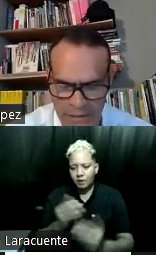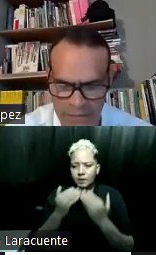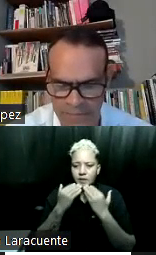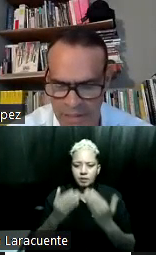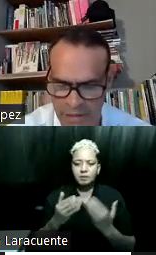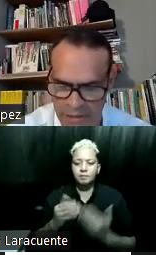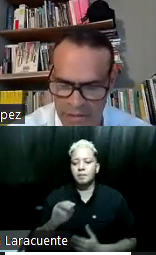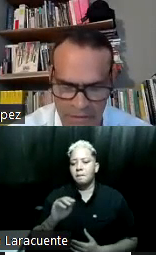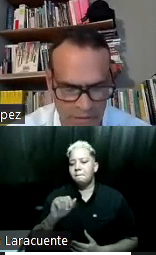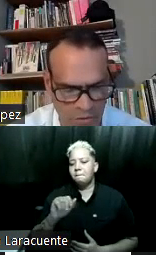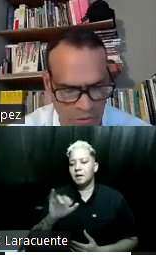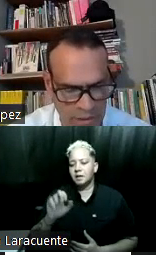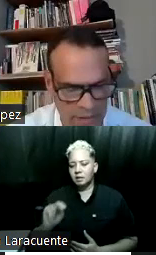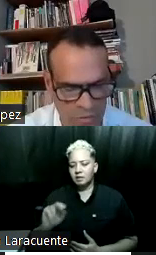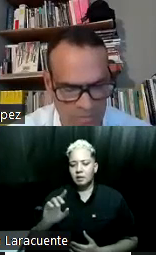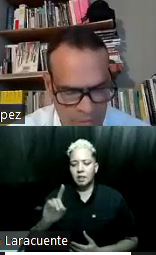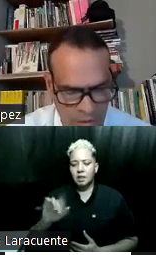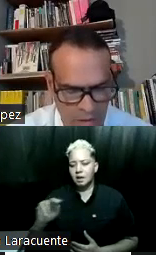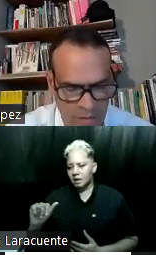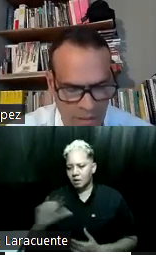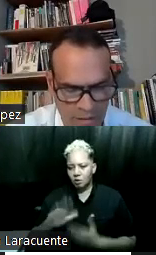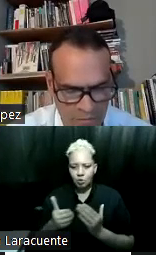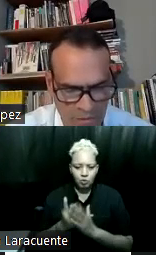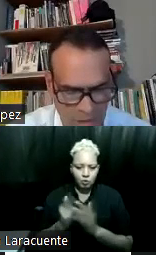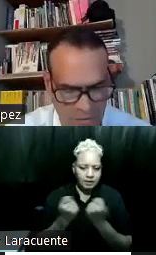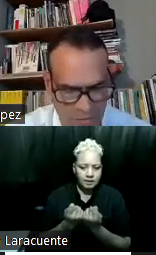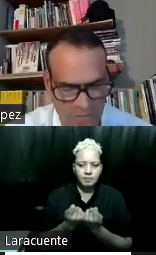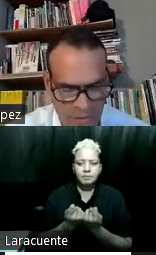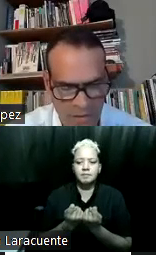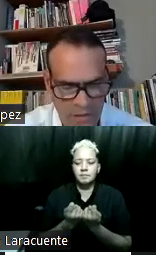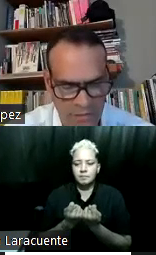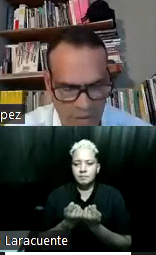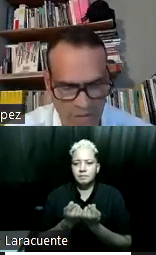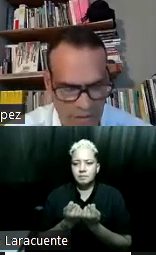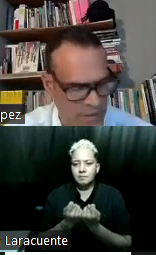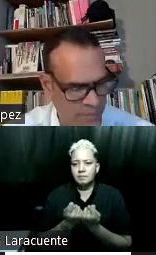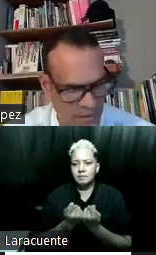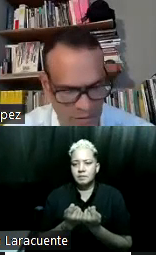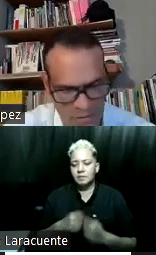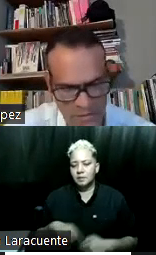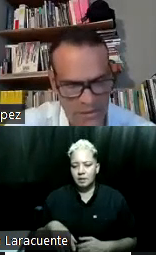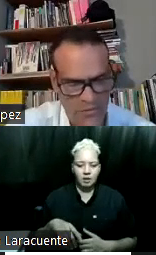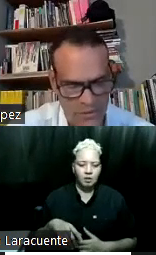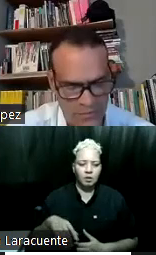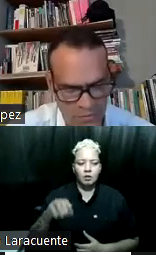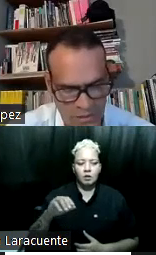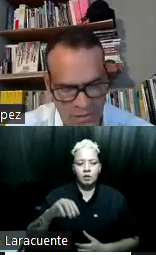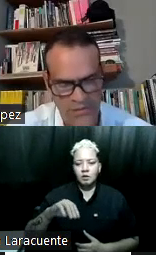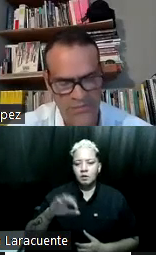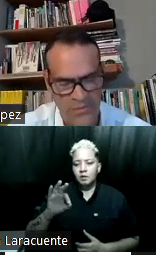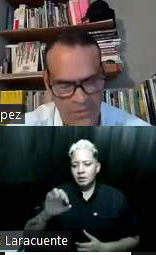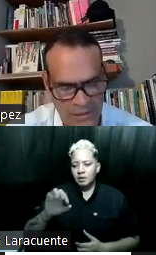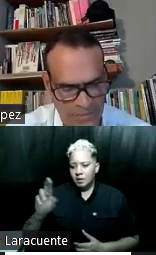a Marian, a Diana y todo el equipo de la Fundación Felisa Rincón de Gautier.